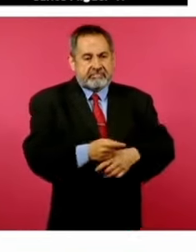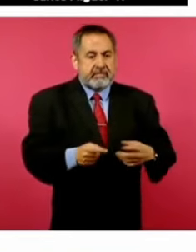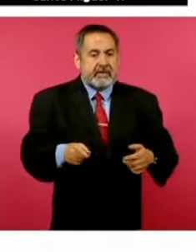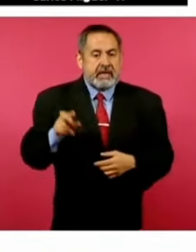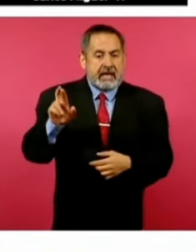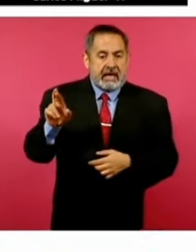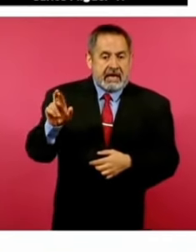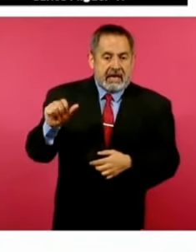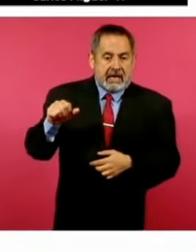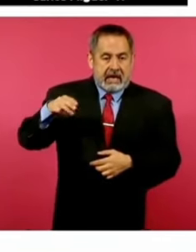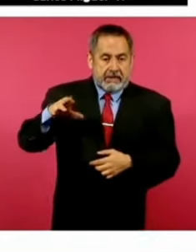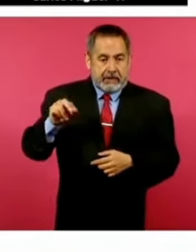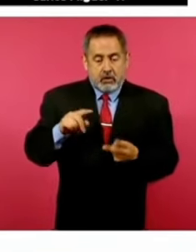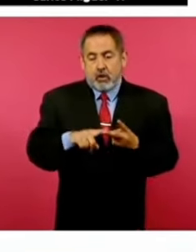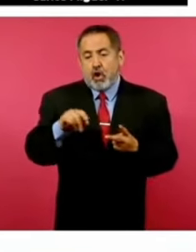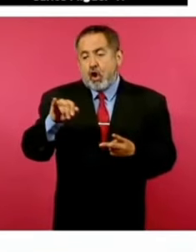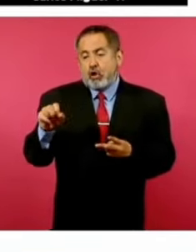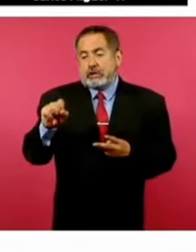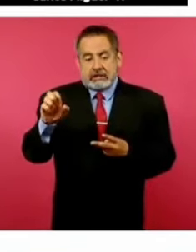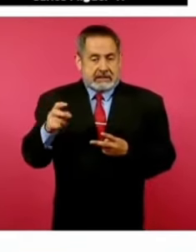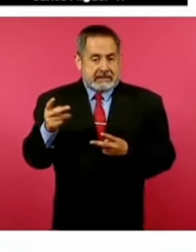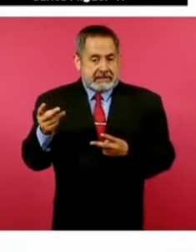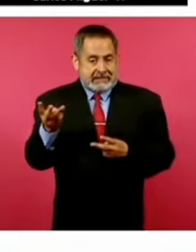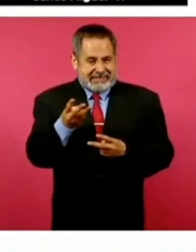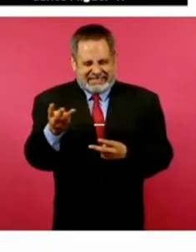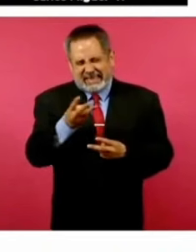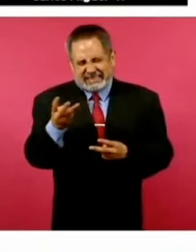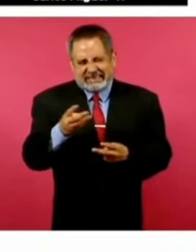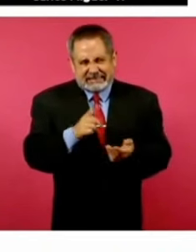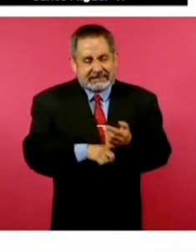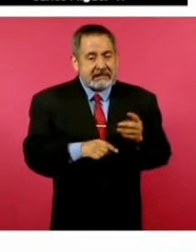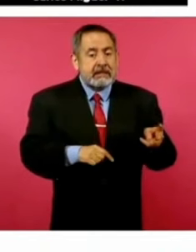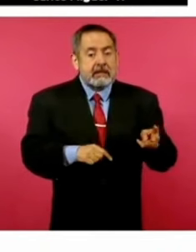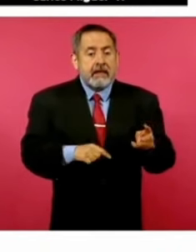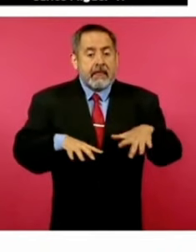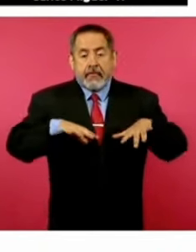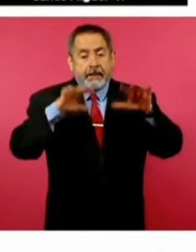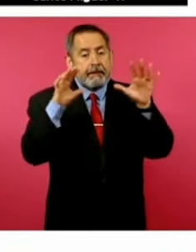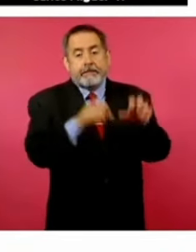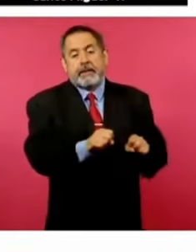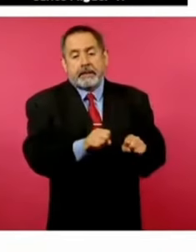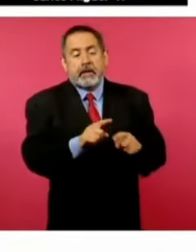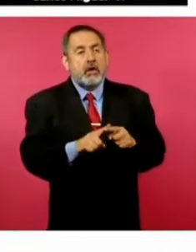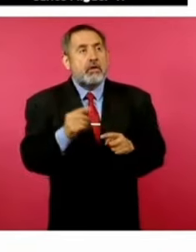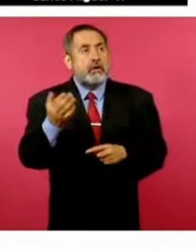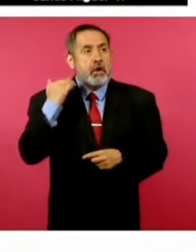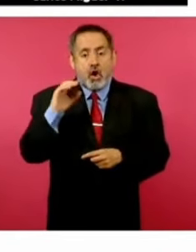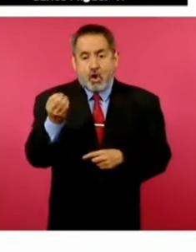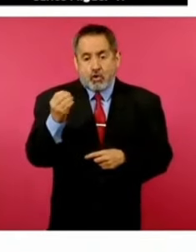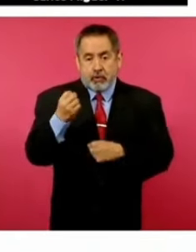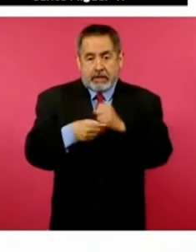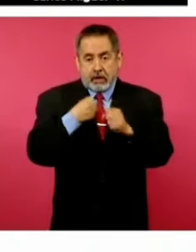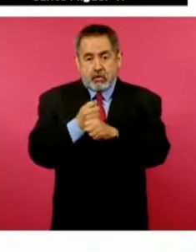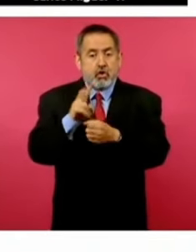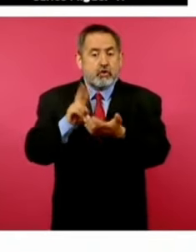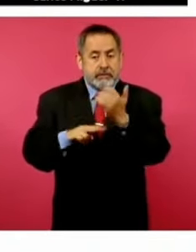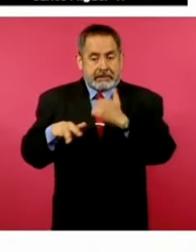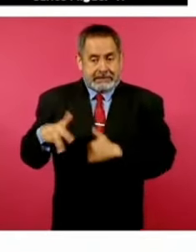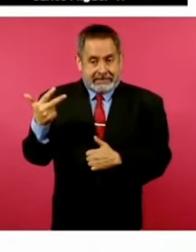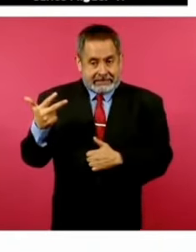Ramiro y José bueno los tres sentenciados fueron detenidos en octubre del